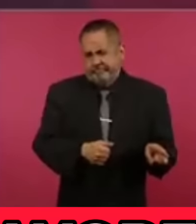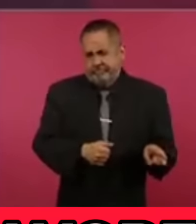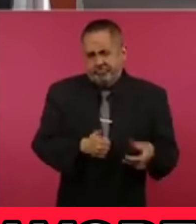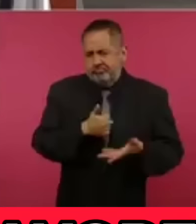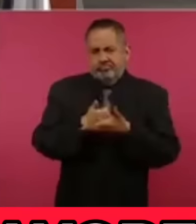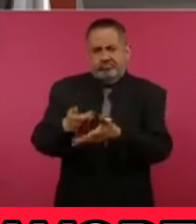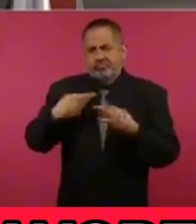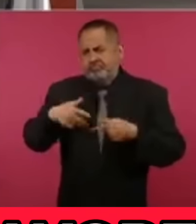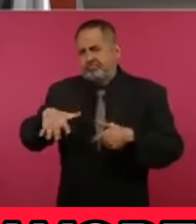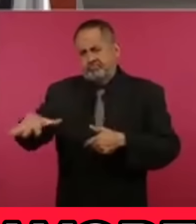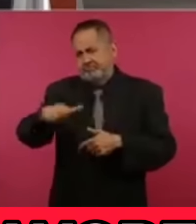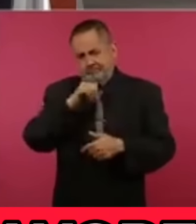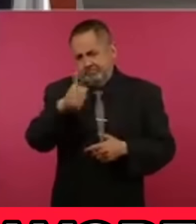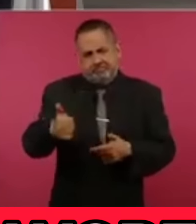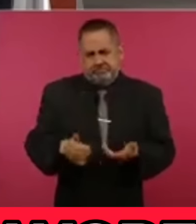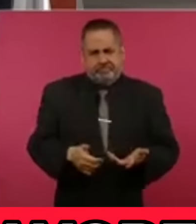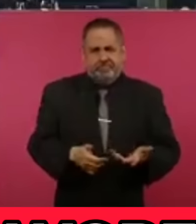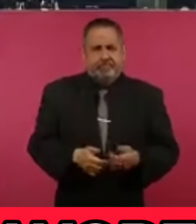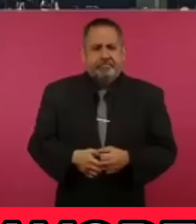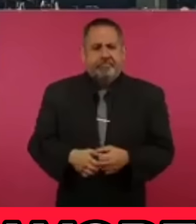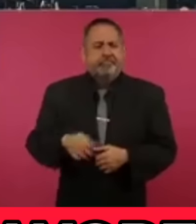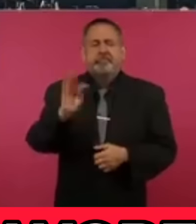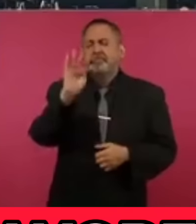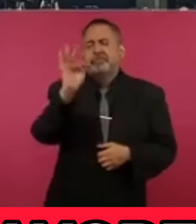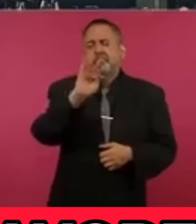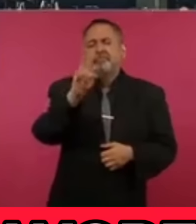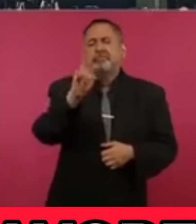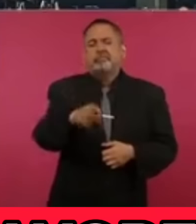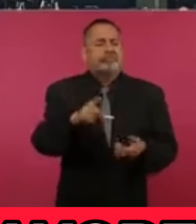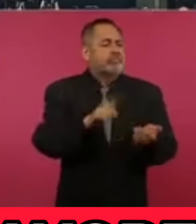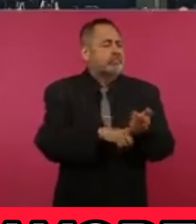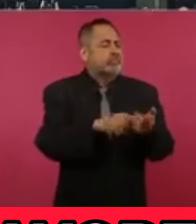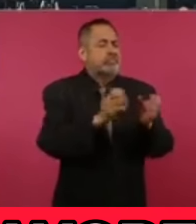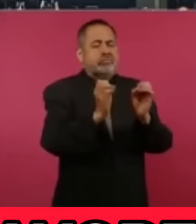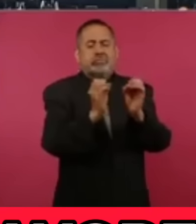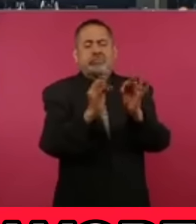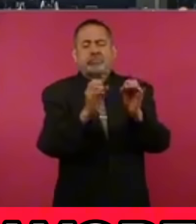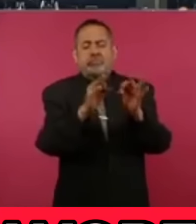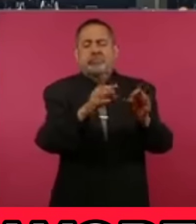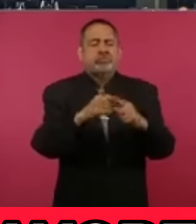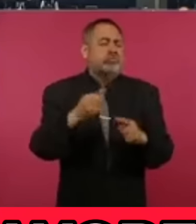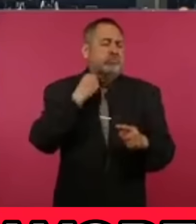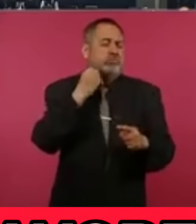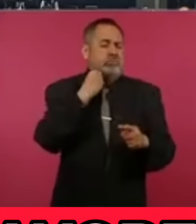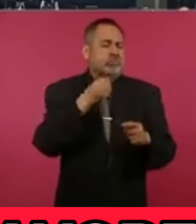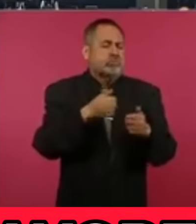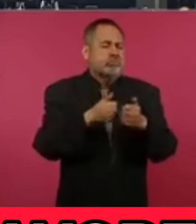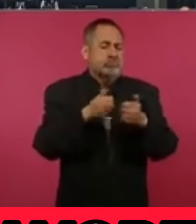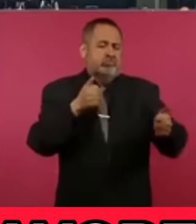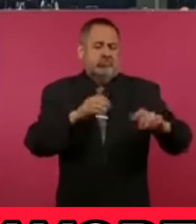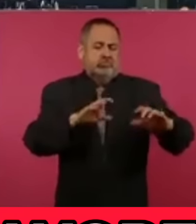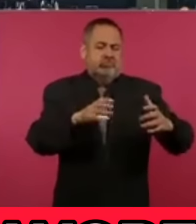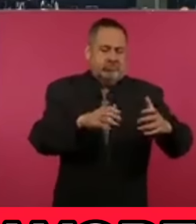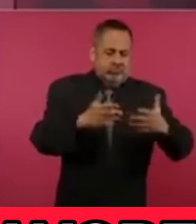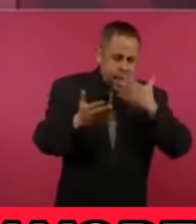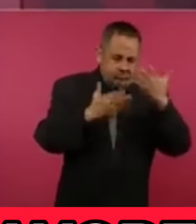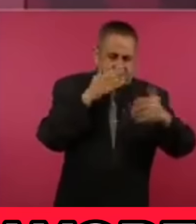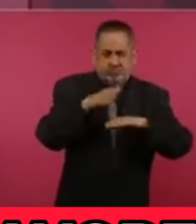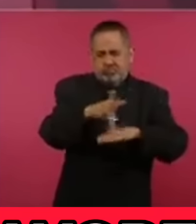Es como si un despacho de abogados penalistas